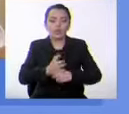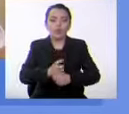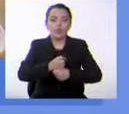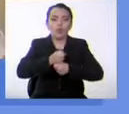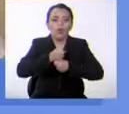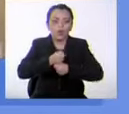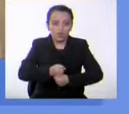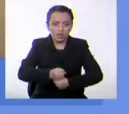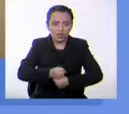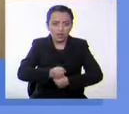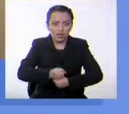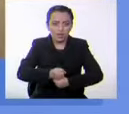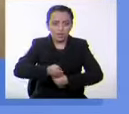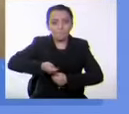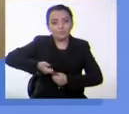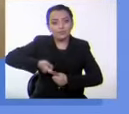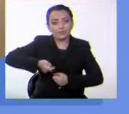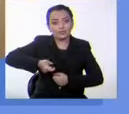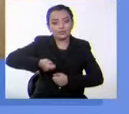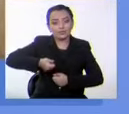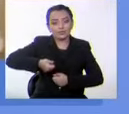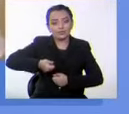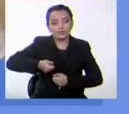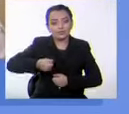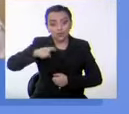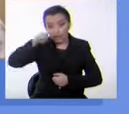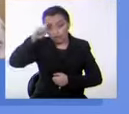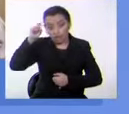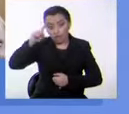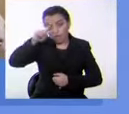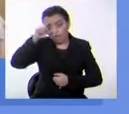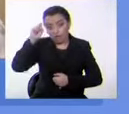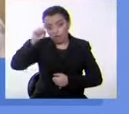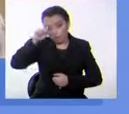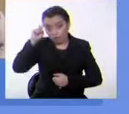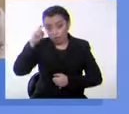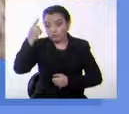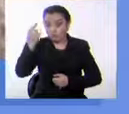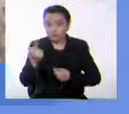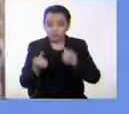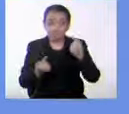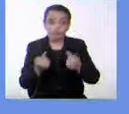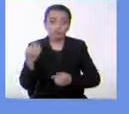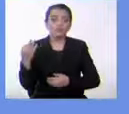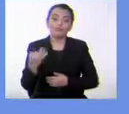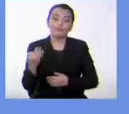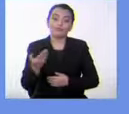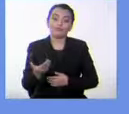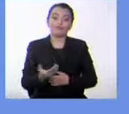PNC, y también empleos para las personas que lo necesitan.